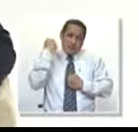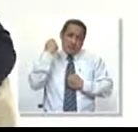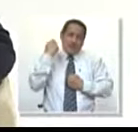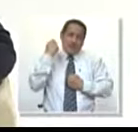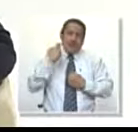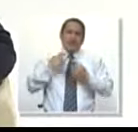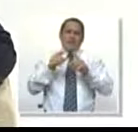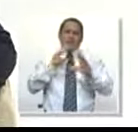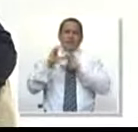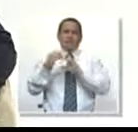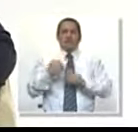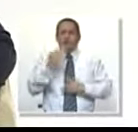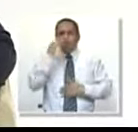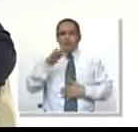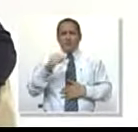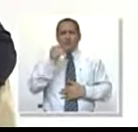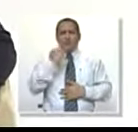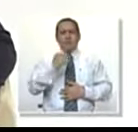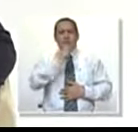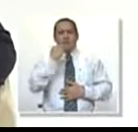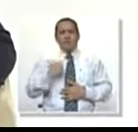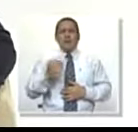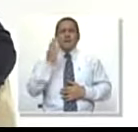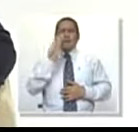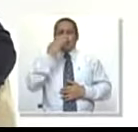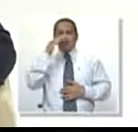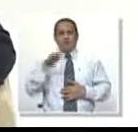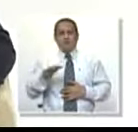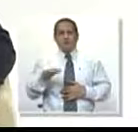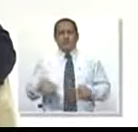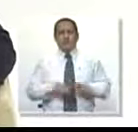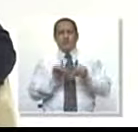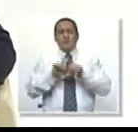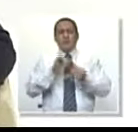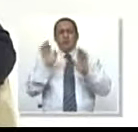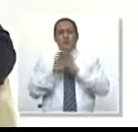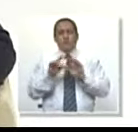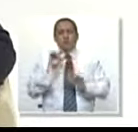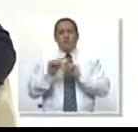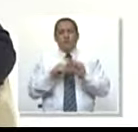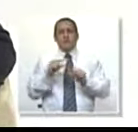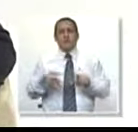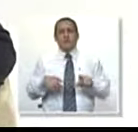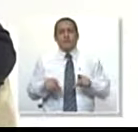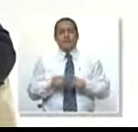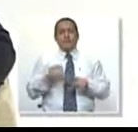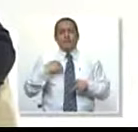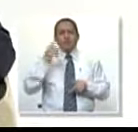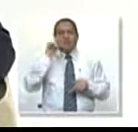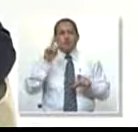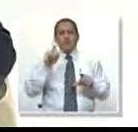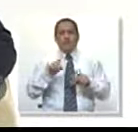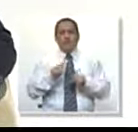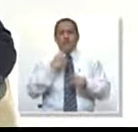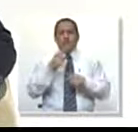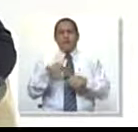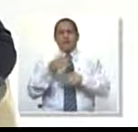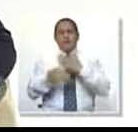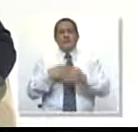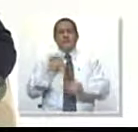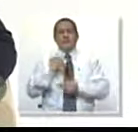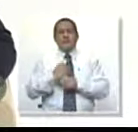comunicación hay entre el niño y la niña entre Perdón la madre y el niño es relativamente poca claro no se ven no entonces hay que